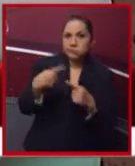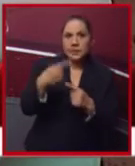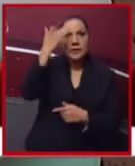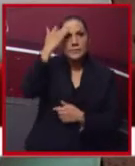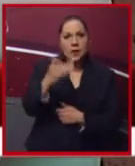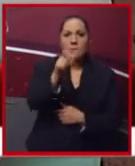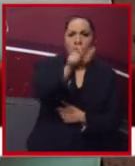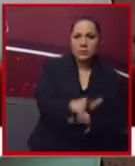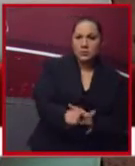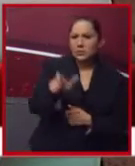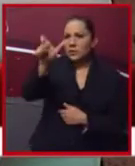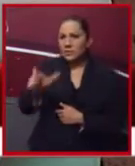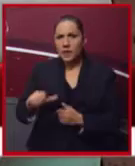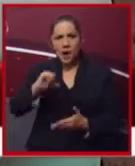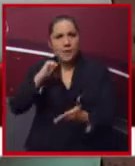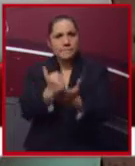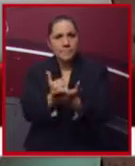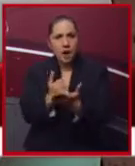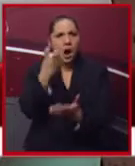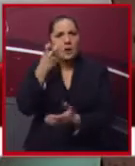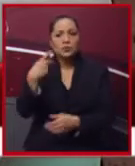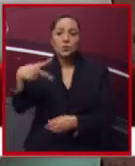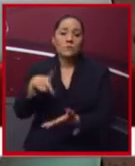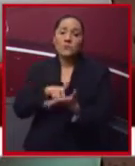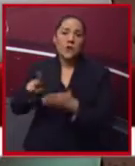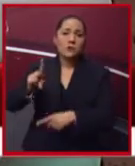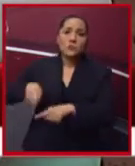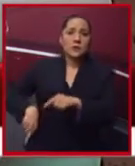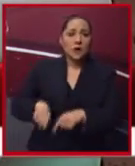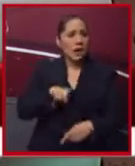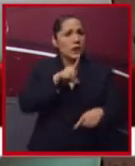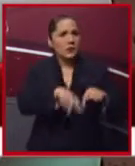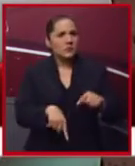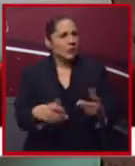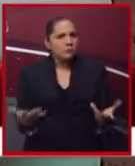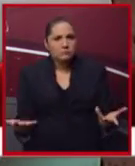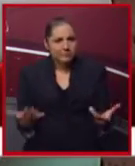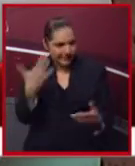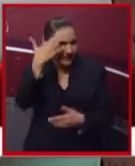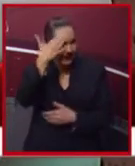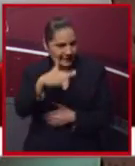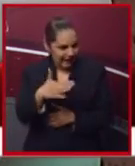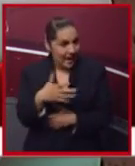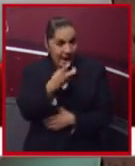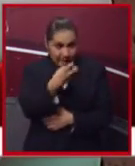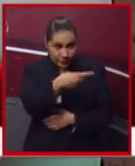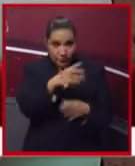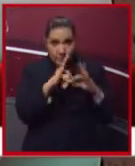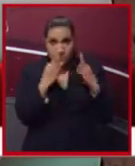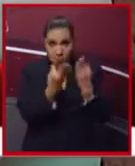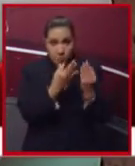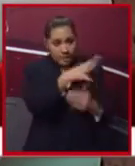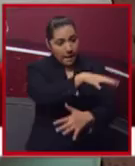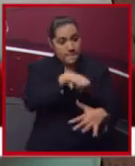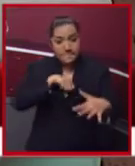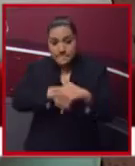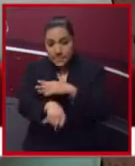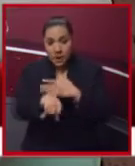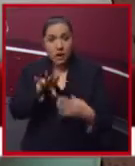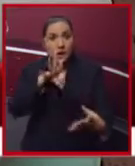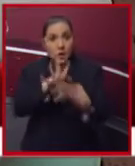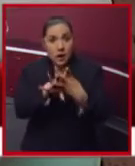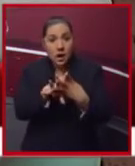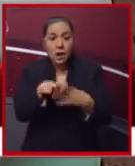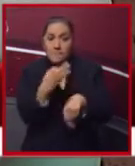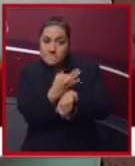ser mujer o ser hombre se te privan de derechos. La prisión preventiva oficiosa opera de la misma manera. Se te imputa un delito